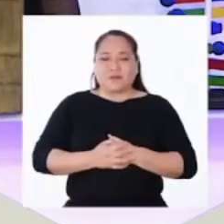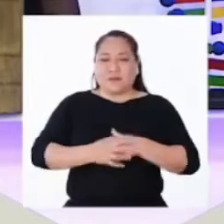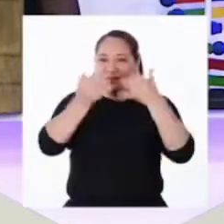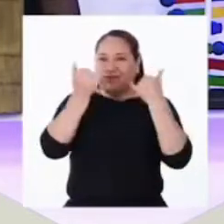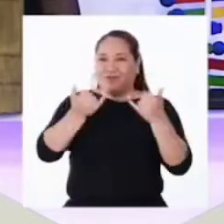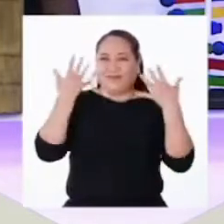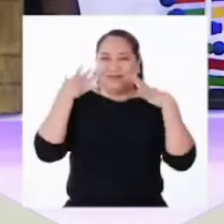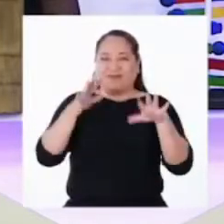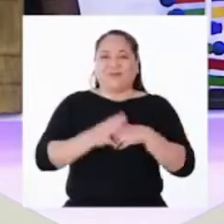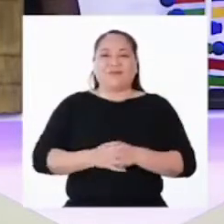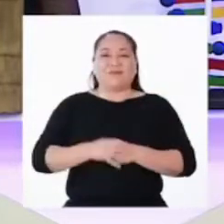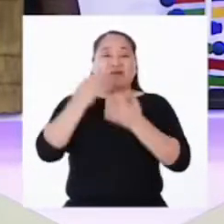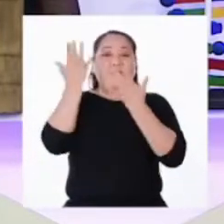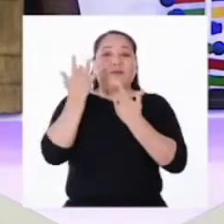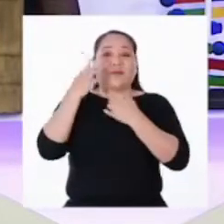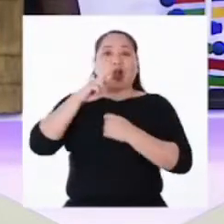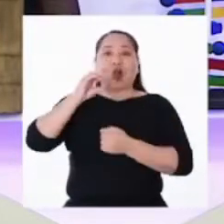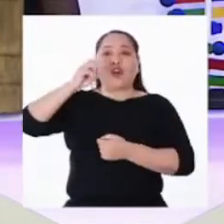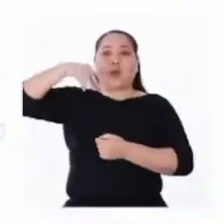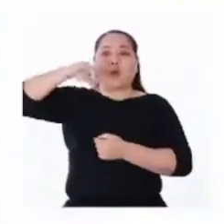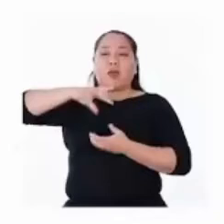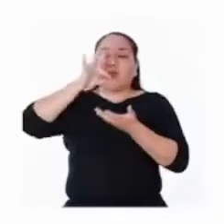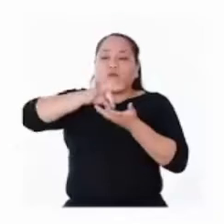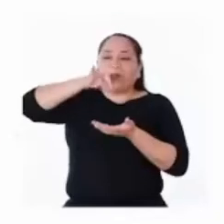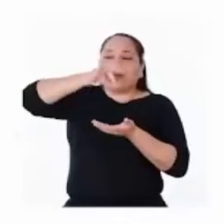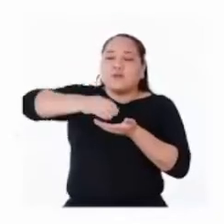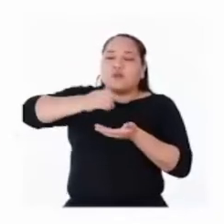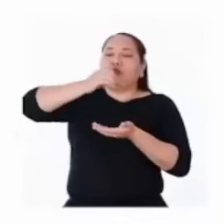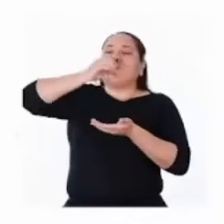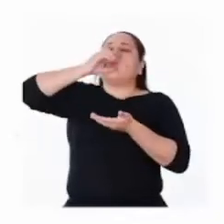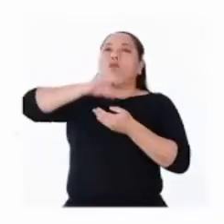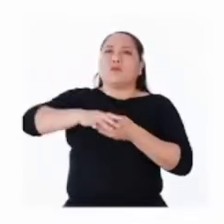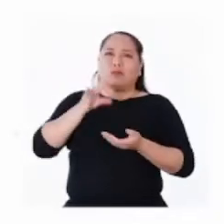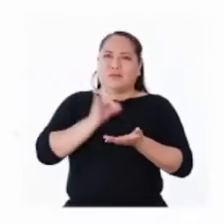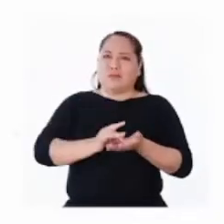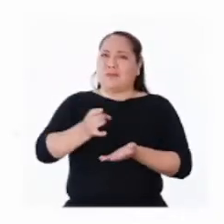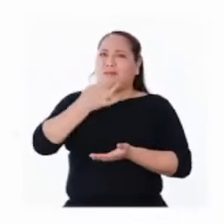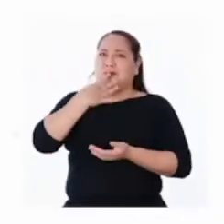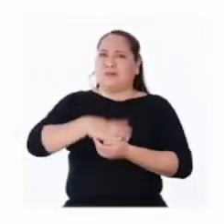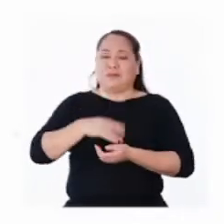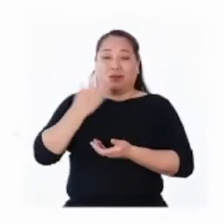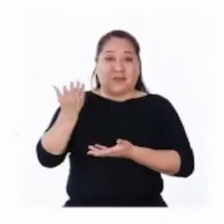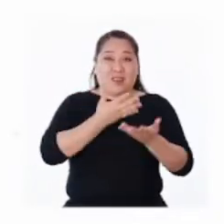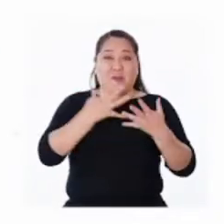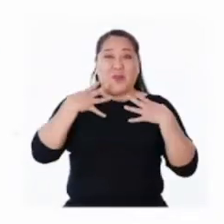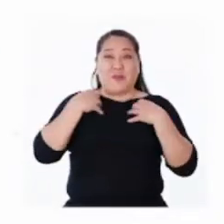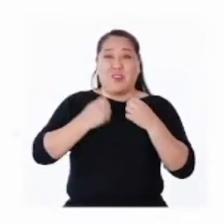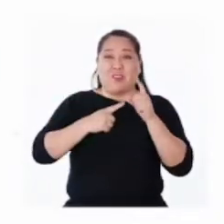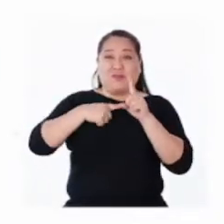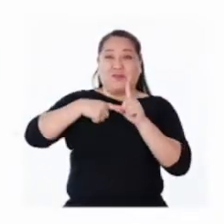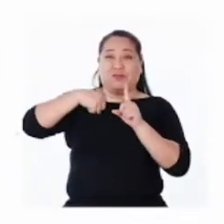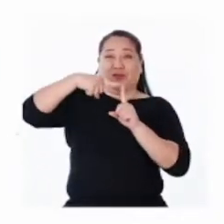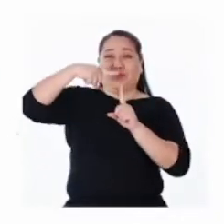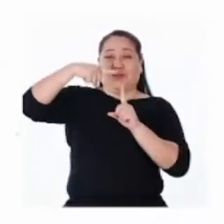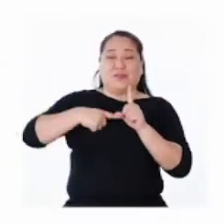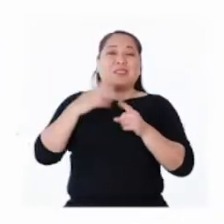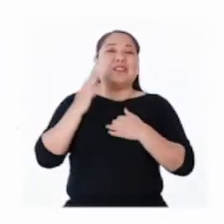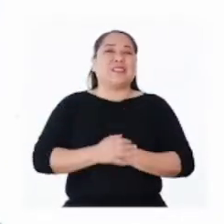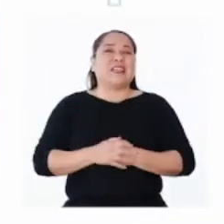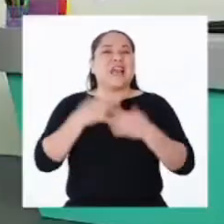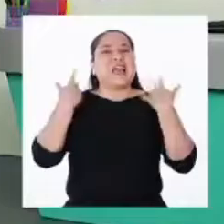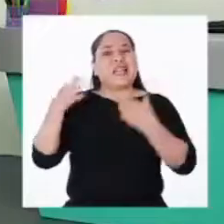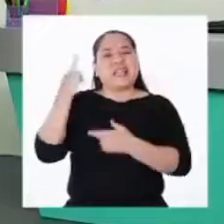nuestra investigación. El programa de hoy tratará sobre cómo reacciona el sistema circulatorio ante actos de inseguridad ciudadana.